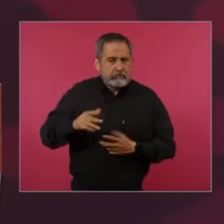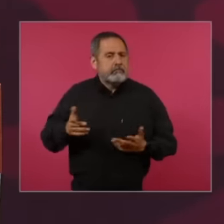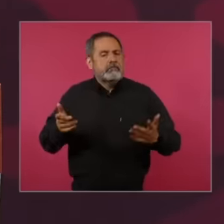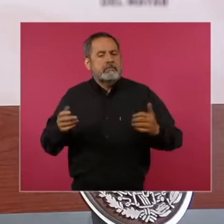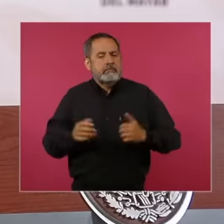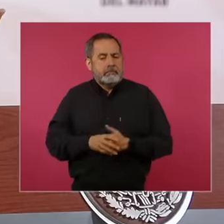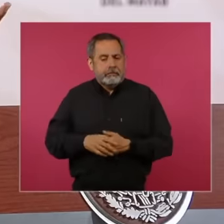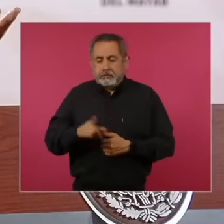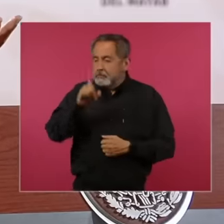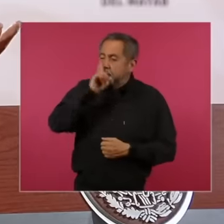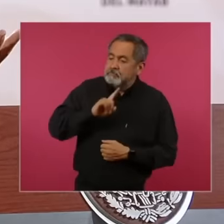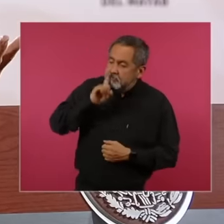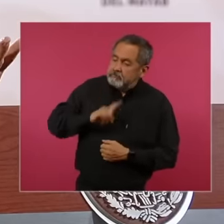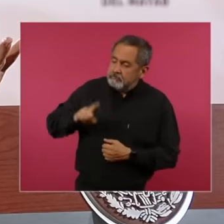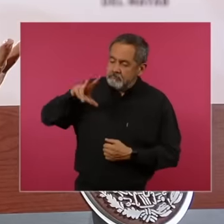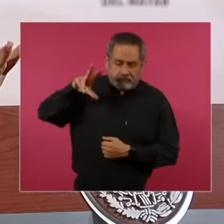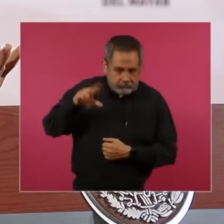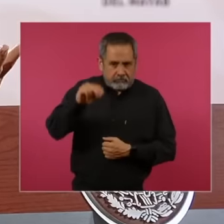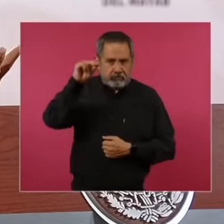no mentir,